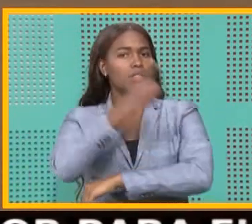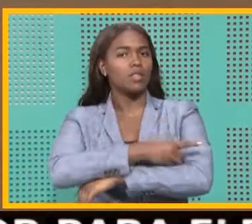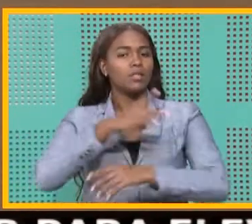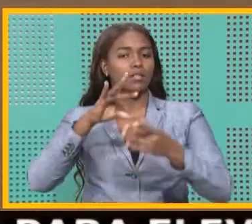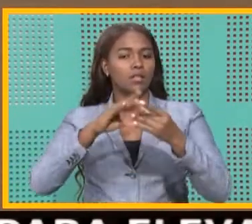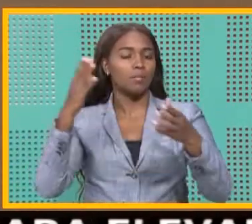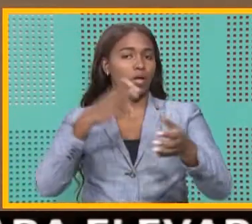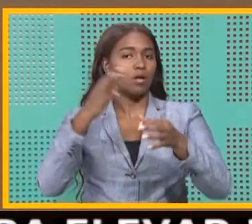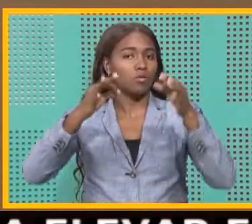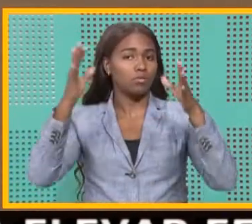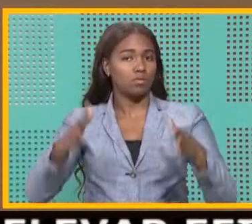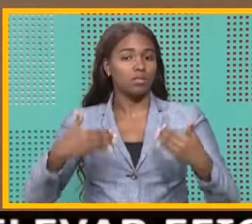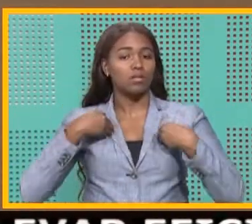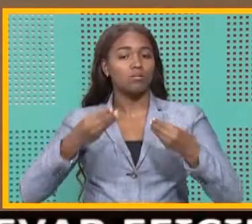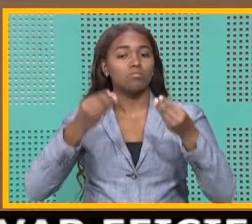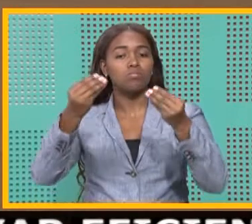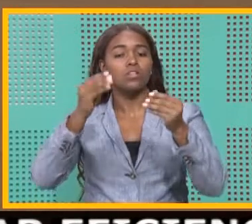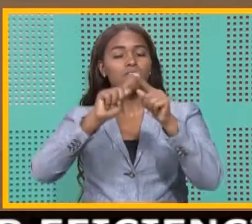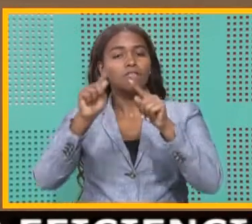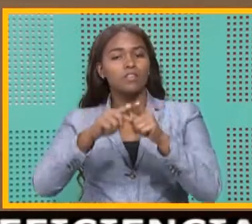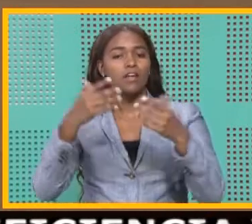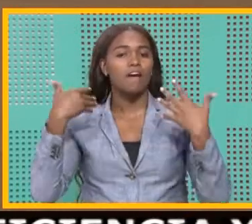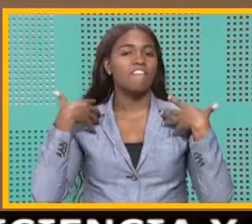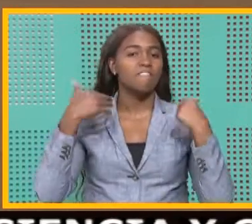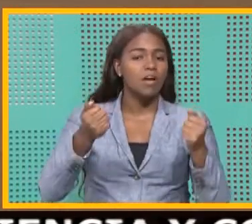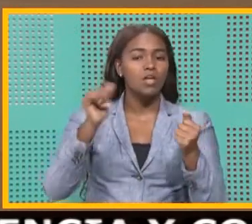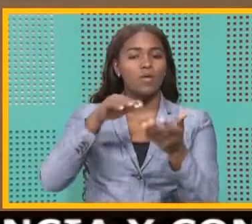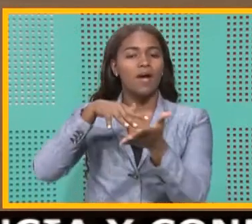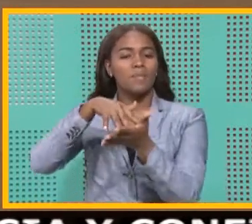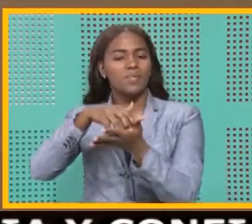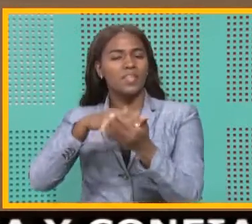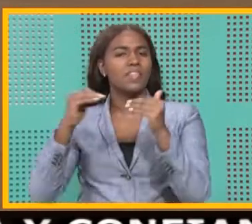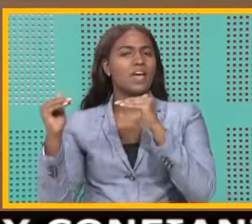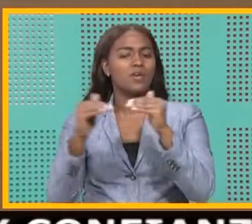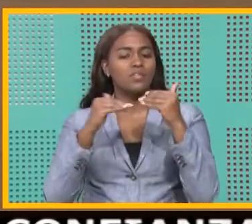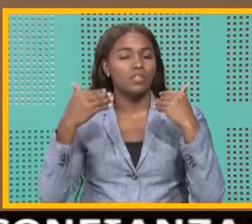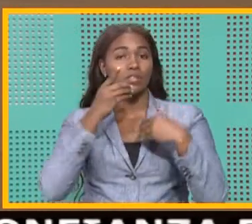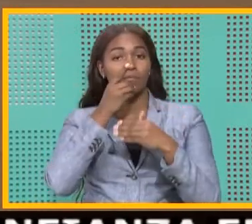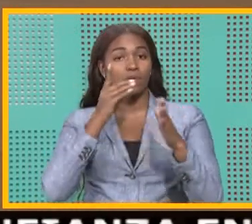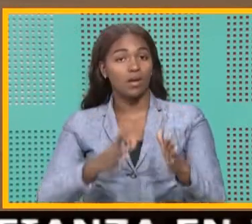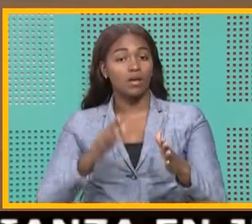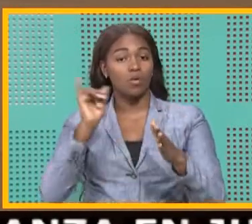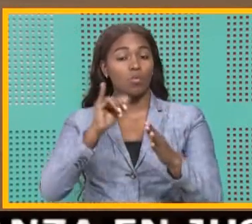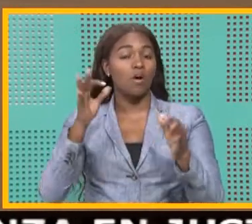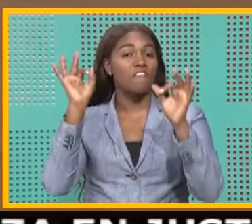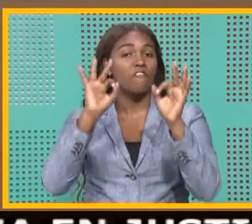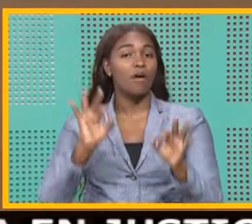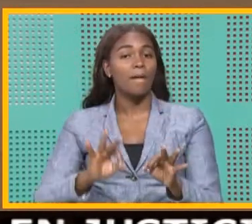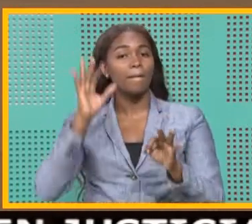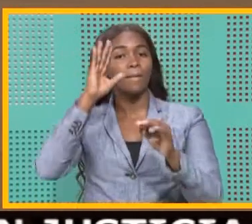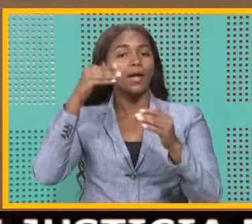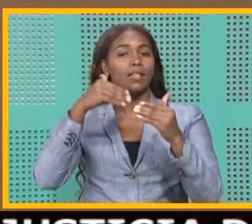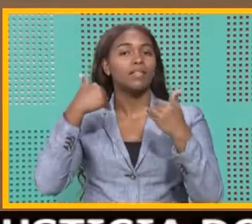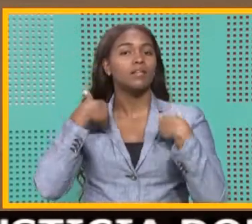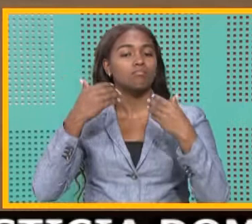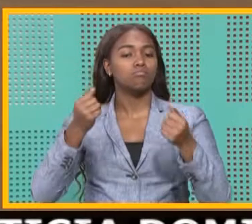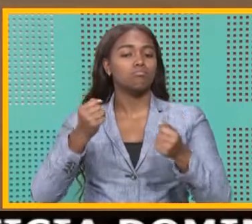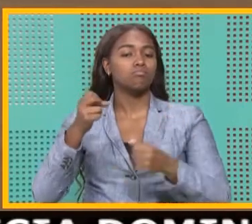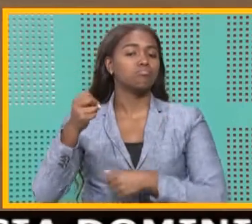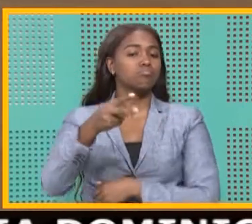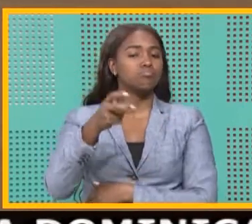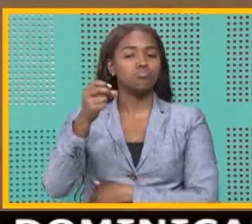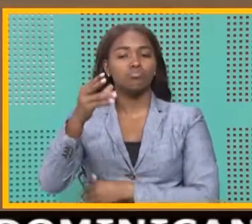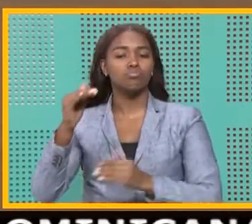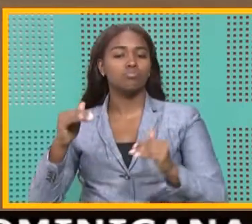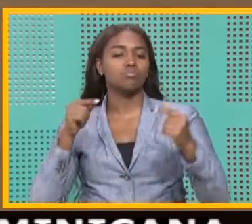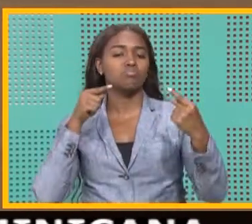las principales fortalezas y debilidades de la justicia dominicana y la forma en que serán superados los desafíos